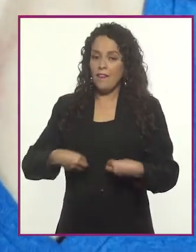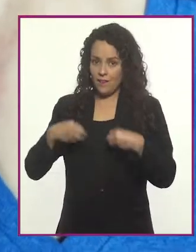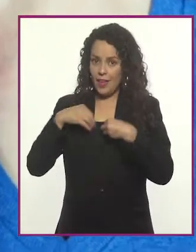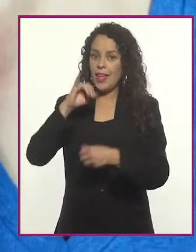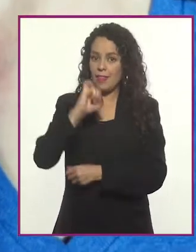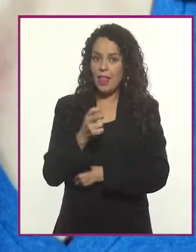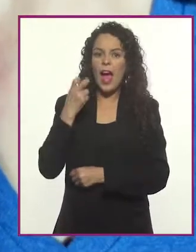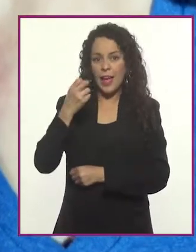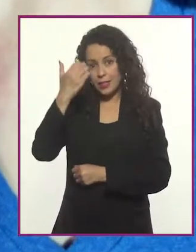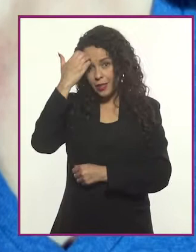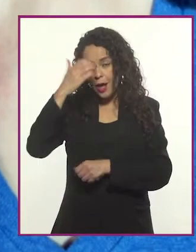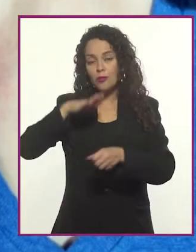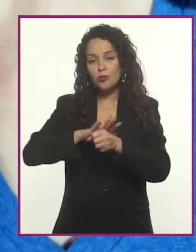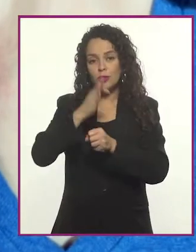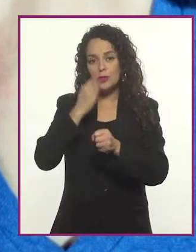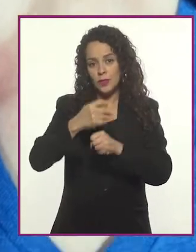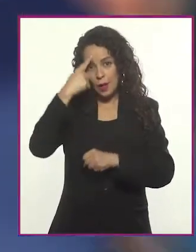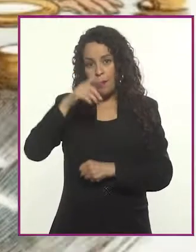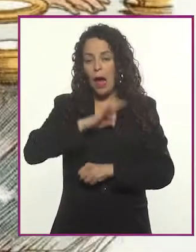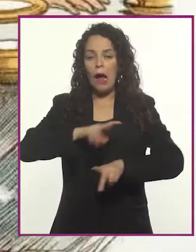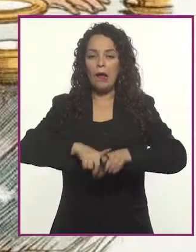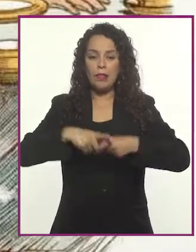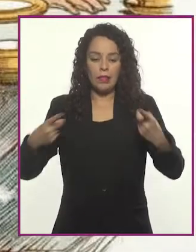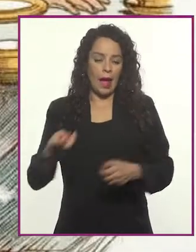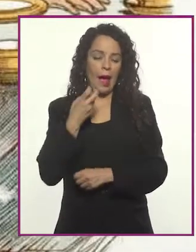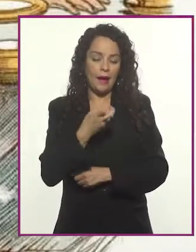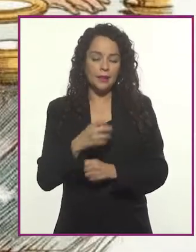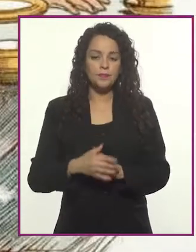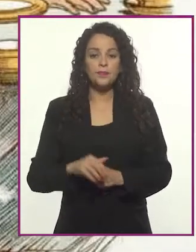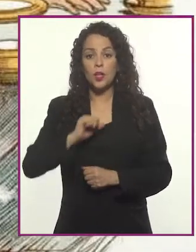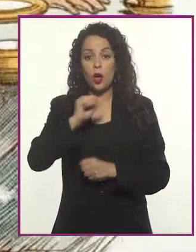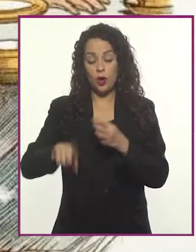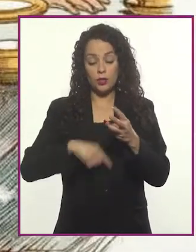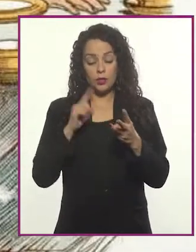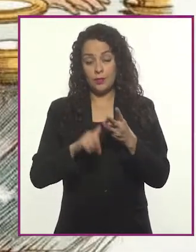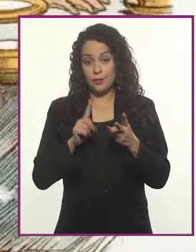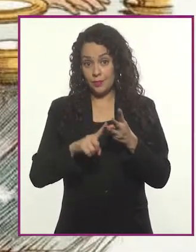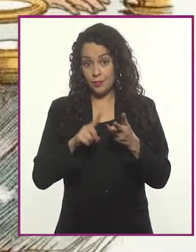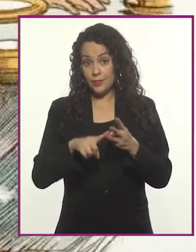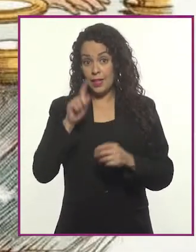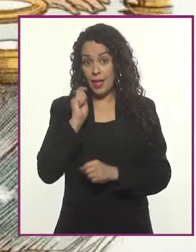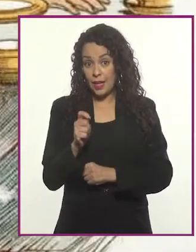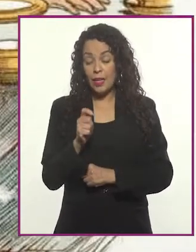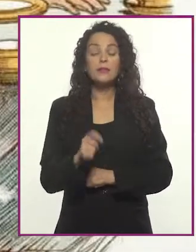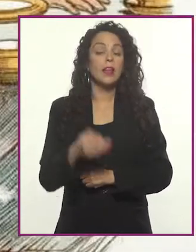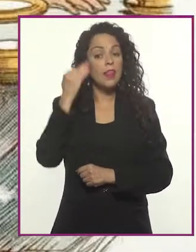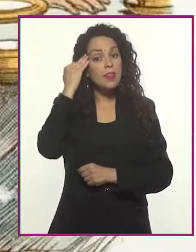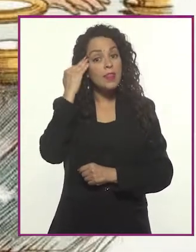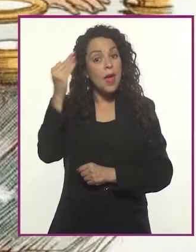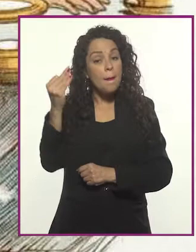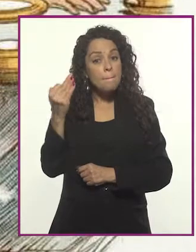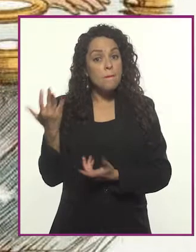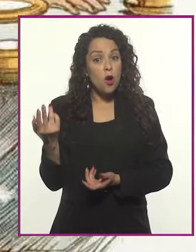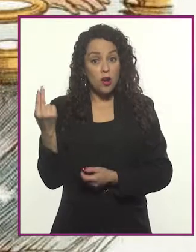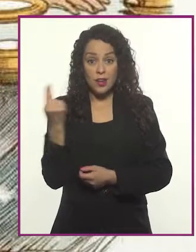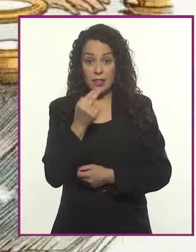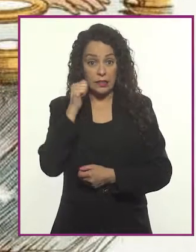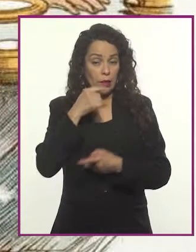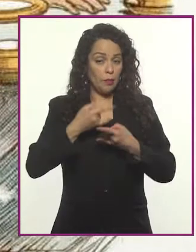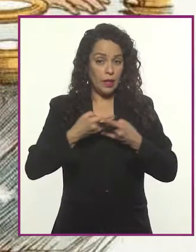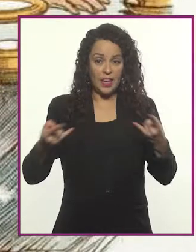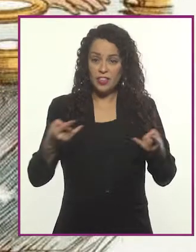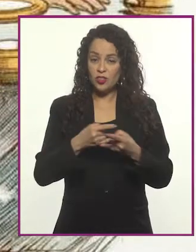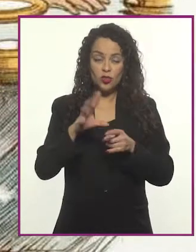lo suficiente para que se desarrolle la misma. El tercer elemento presente en toda historia es el tiempo. En